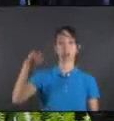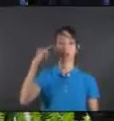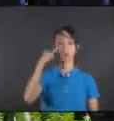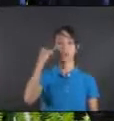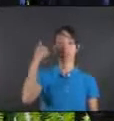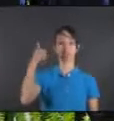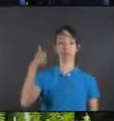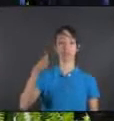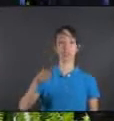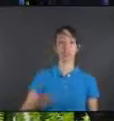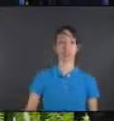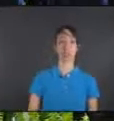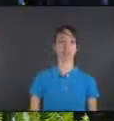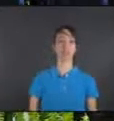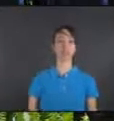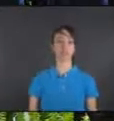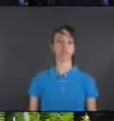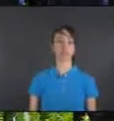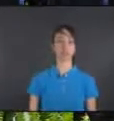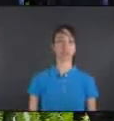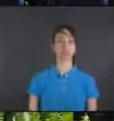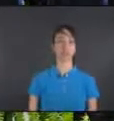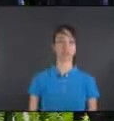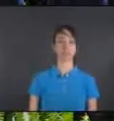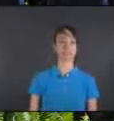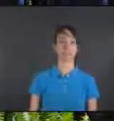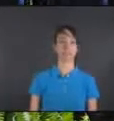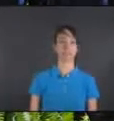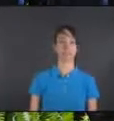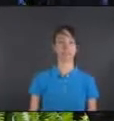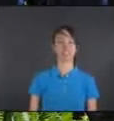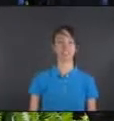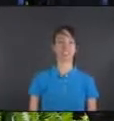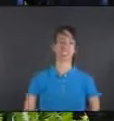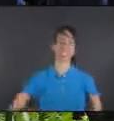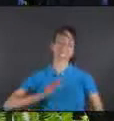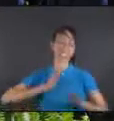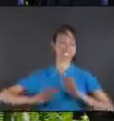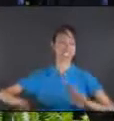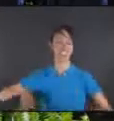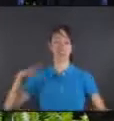¿Qué puerta dimensional es salir de Babilonia?